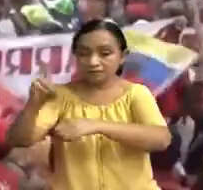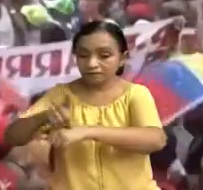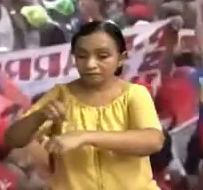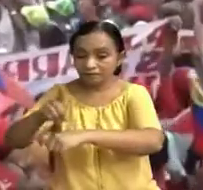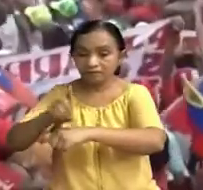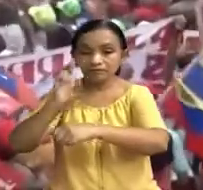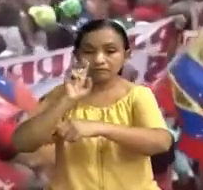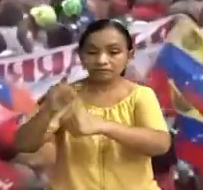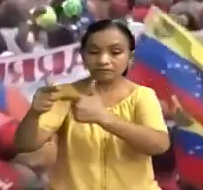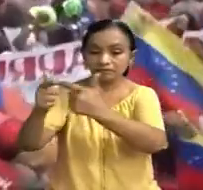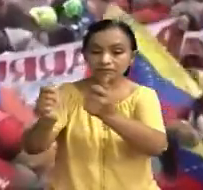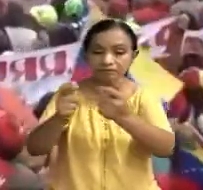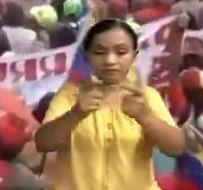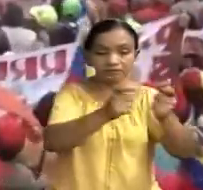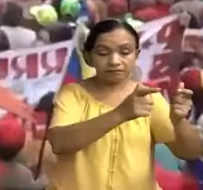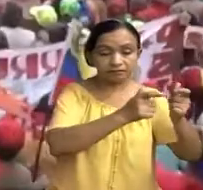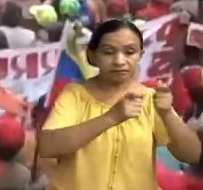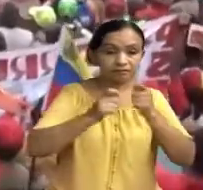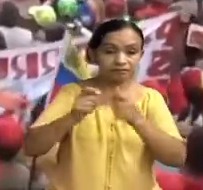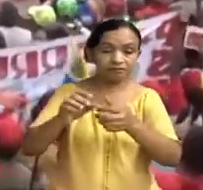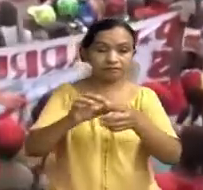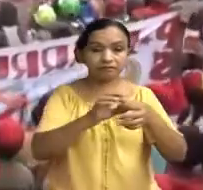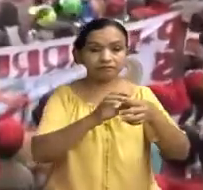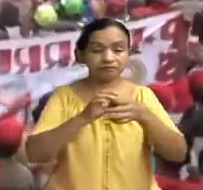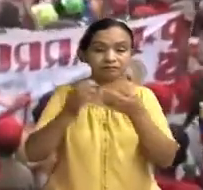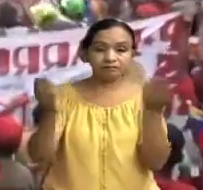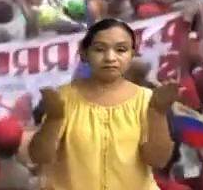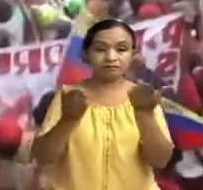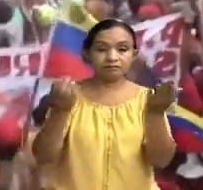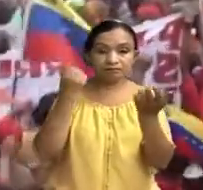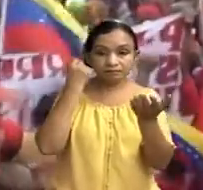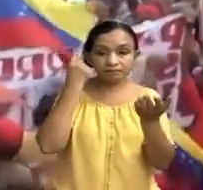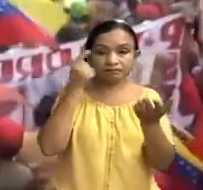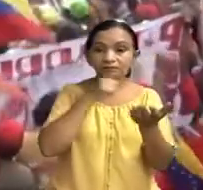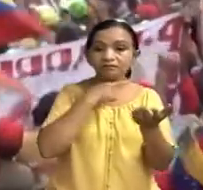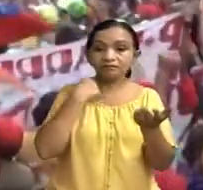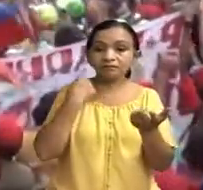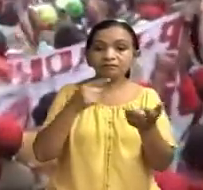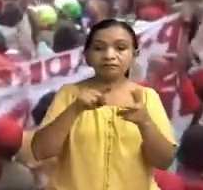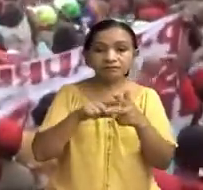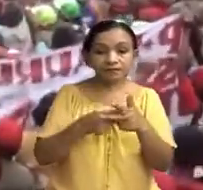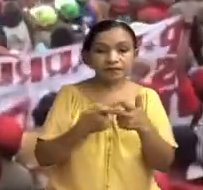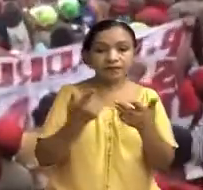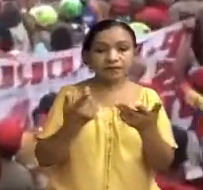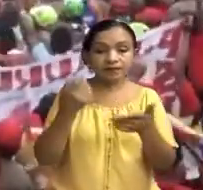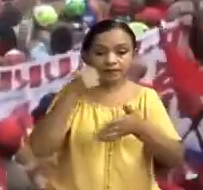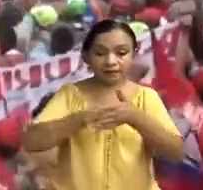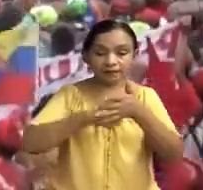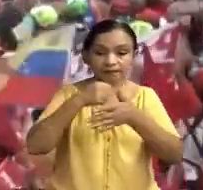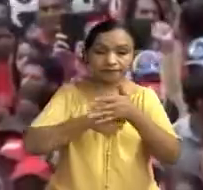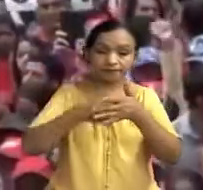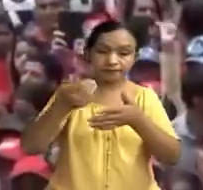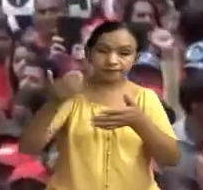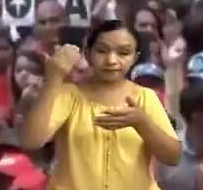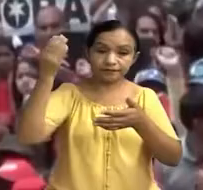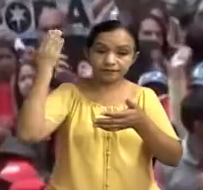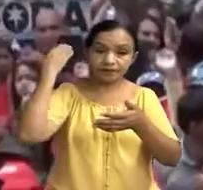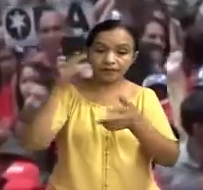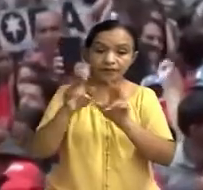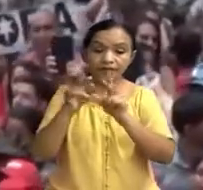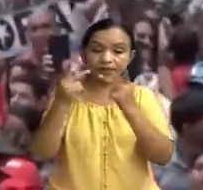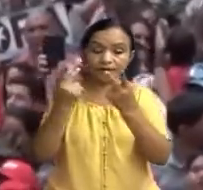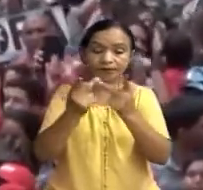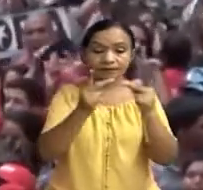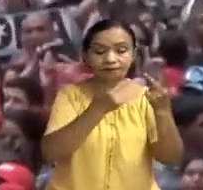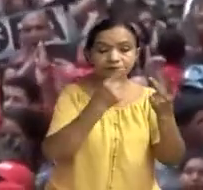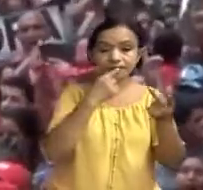los movimientos sociales que están articulados entre esa dinámica, ¿cómo entender esa realidad? Bueno, eso es a partir primero de una lucha histórica de las fuerzas populares y